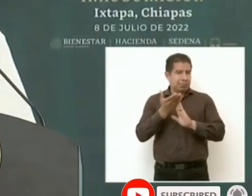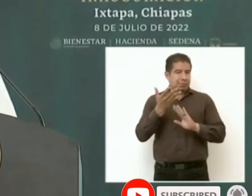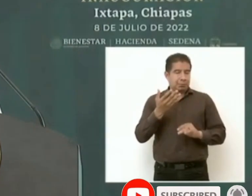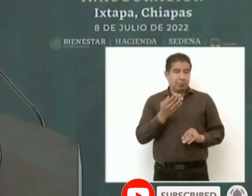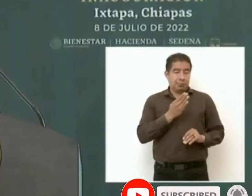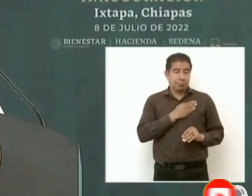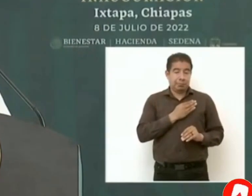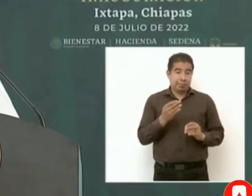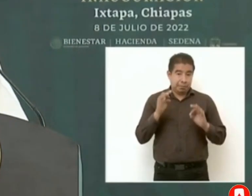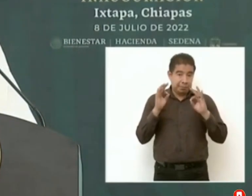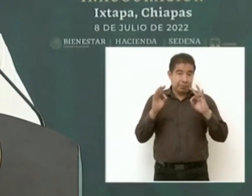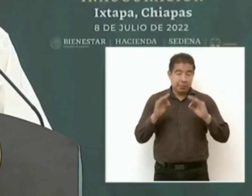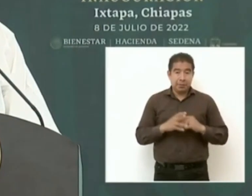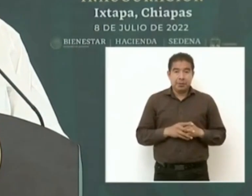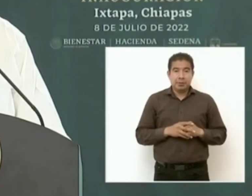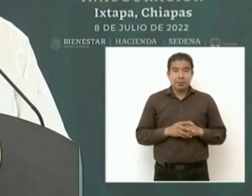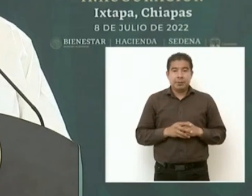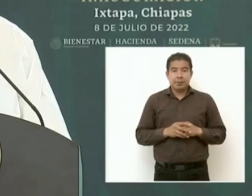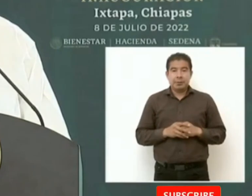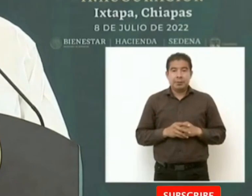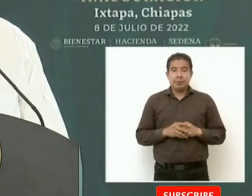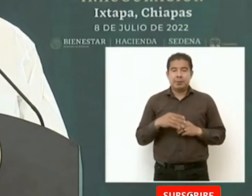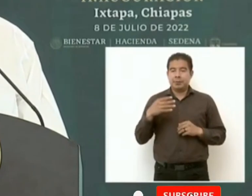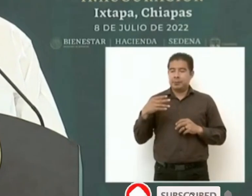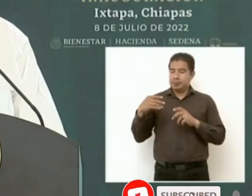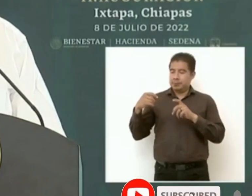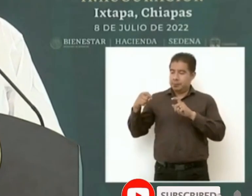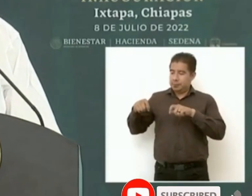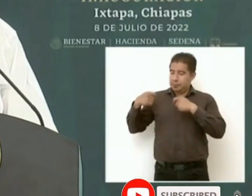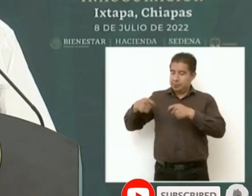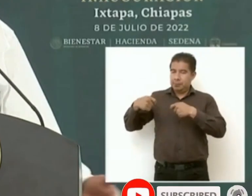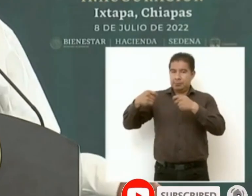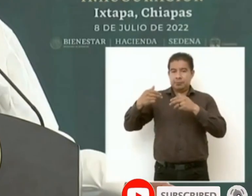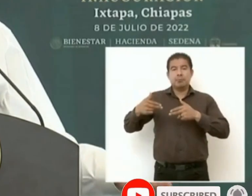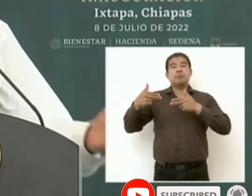de la mala herencia